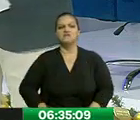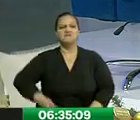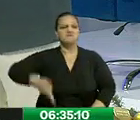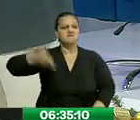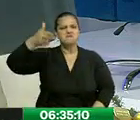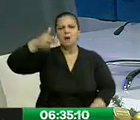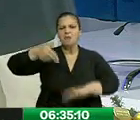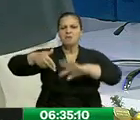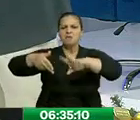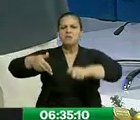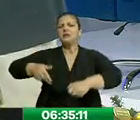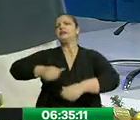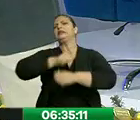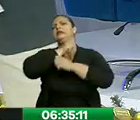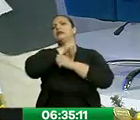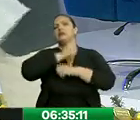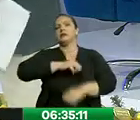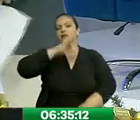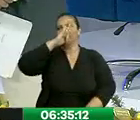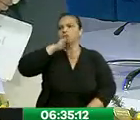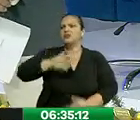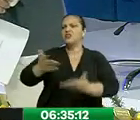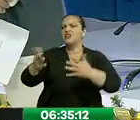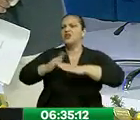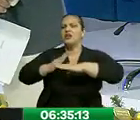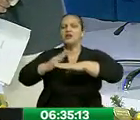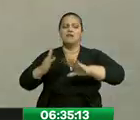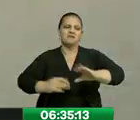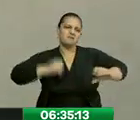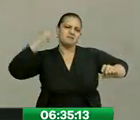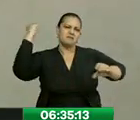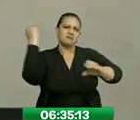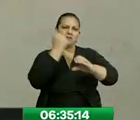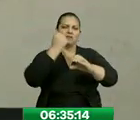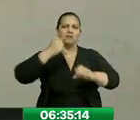urbano de la ciudad de Guayaquil. Veamos la información completa.